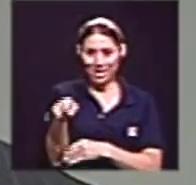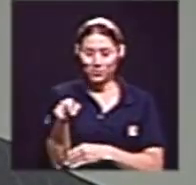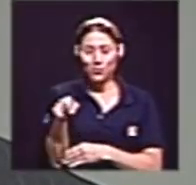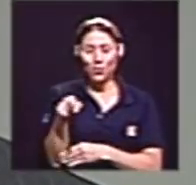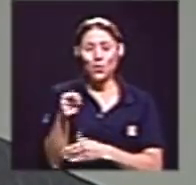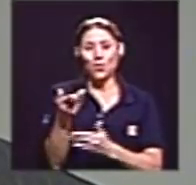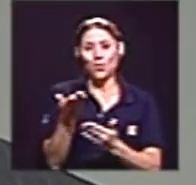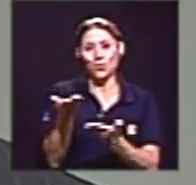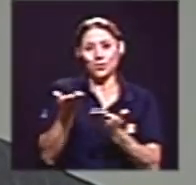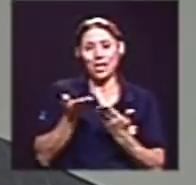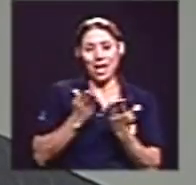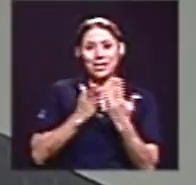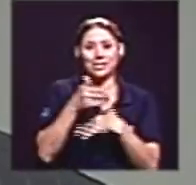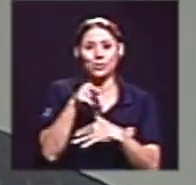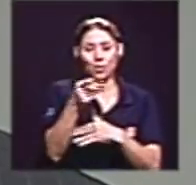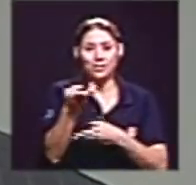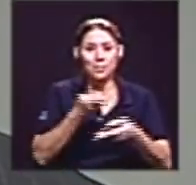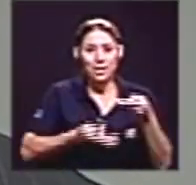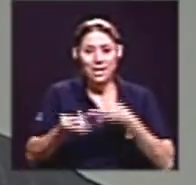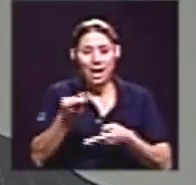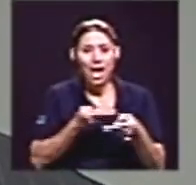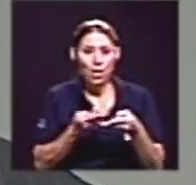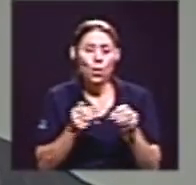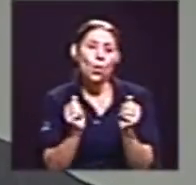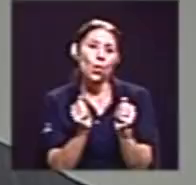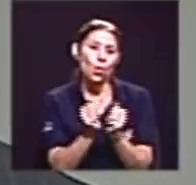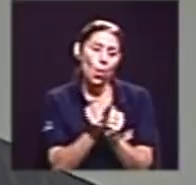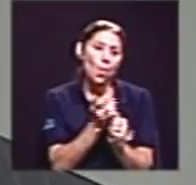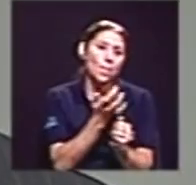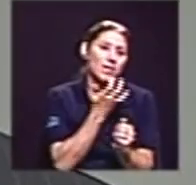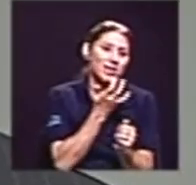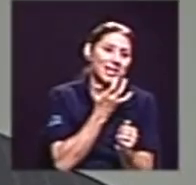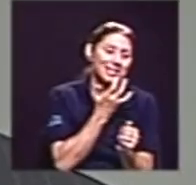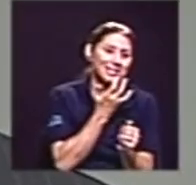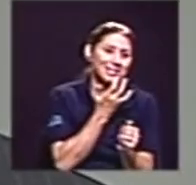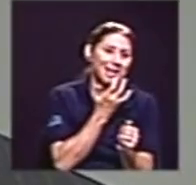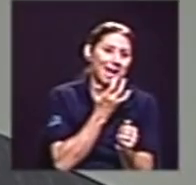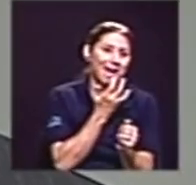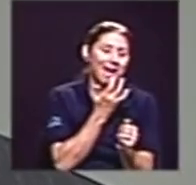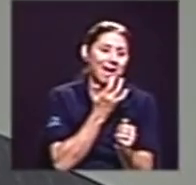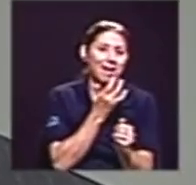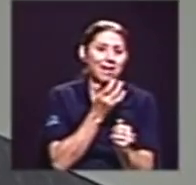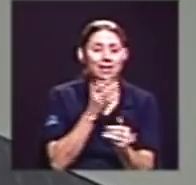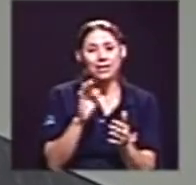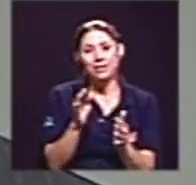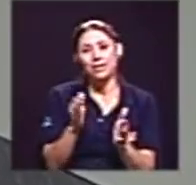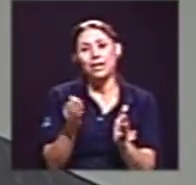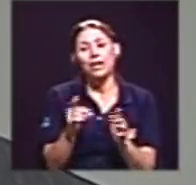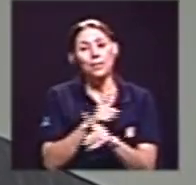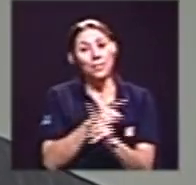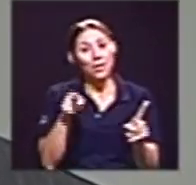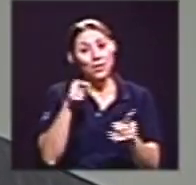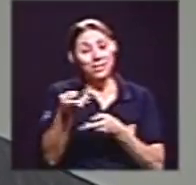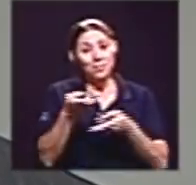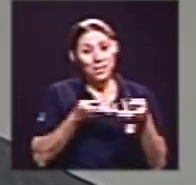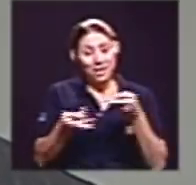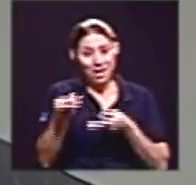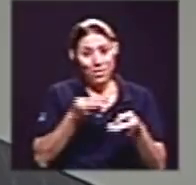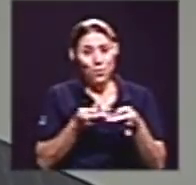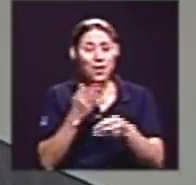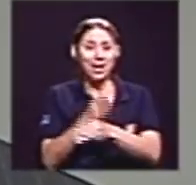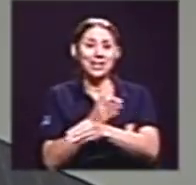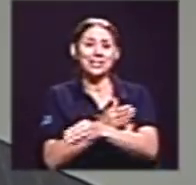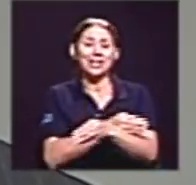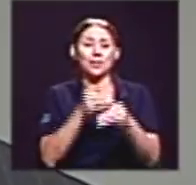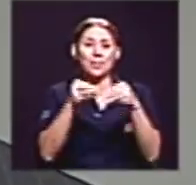mercado en una forma, con alguna preferencia sobre otros. Pero ese mercado va a crecer menos, entonces tenemos que ser mucho más